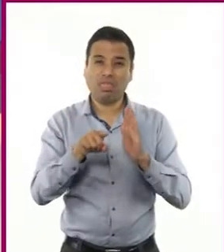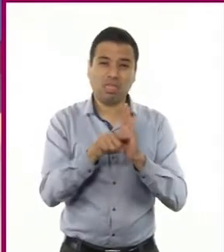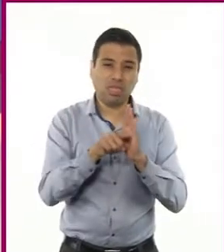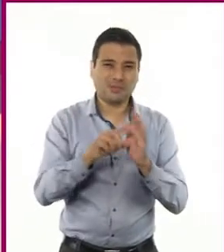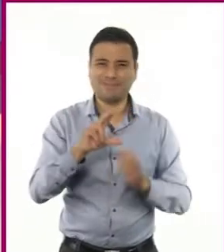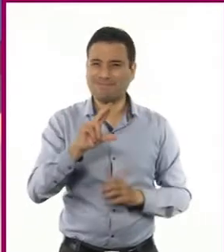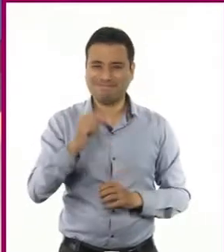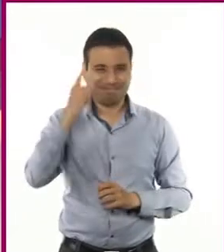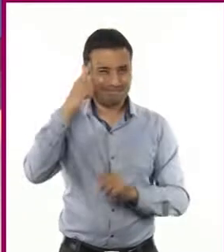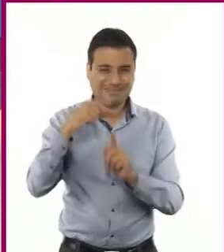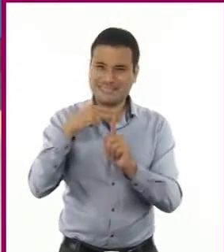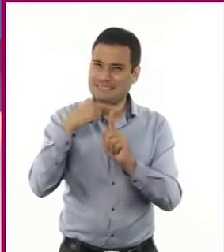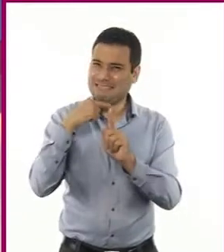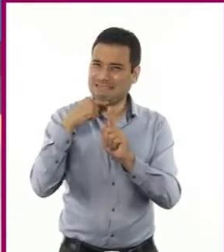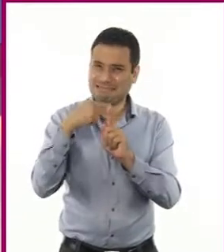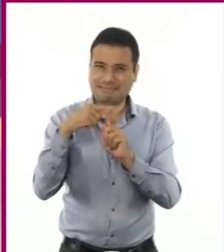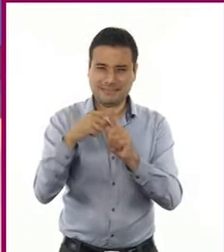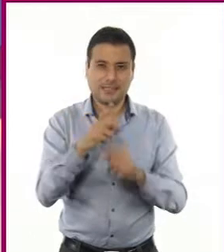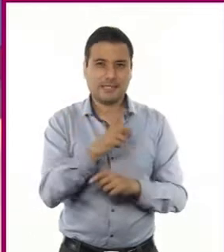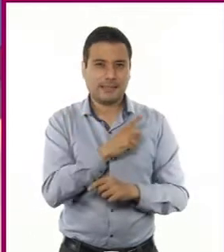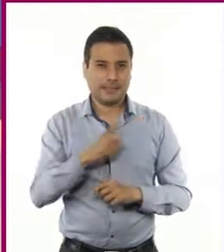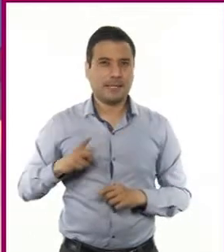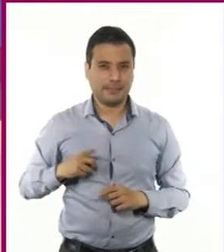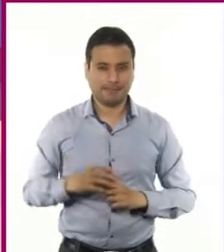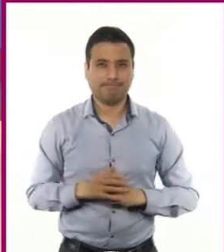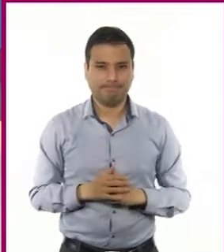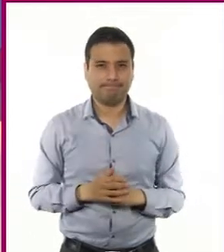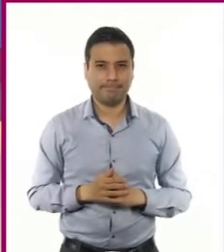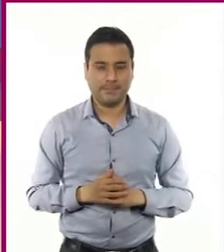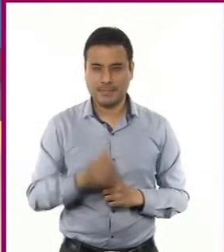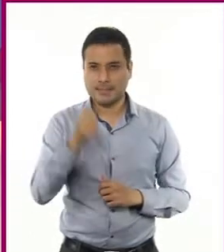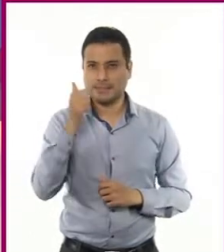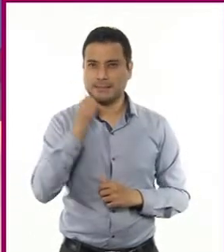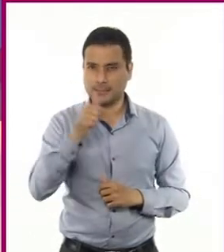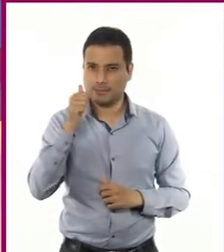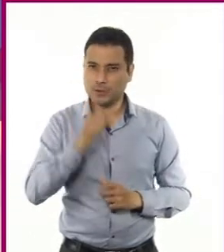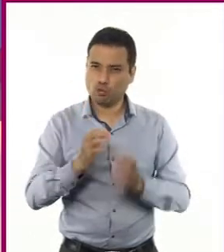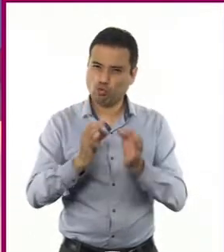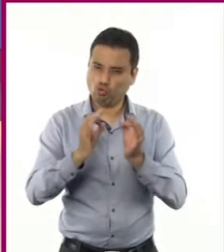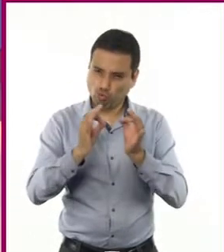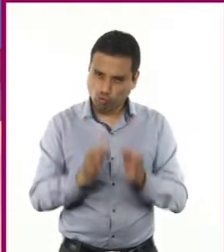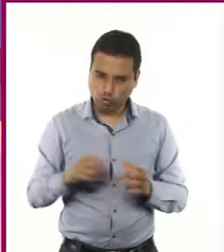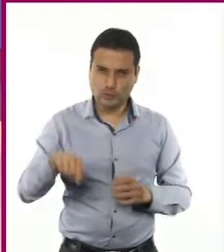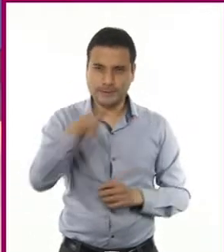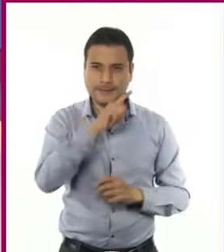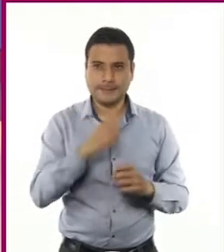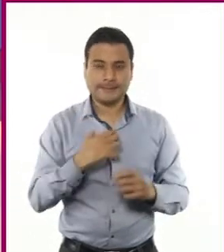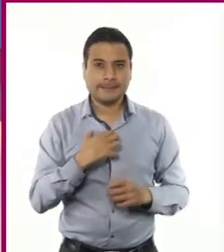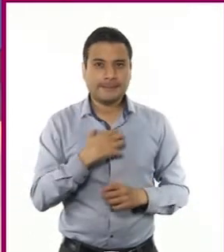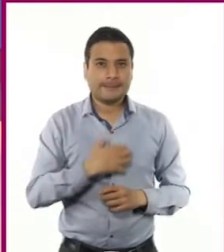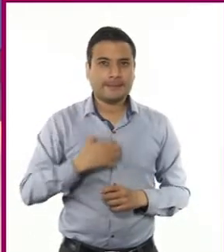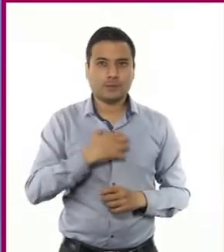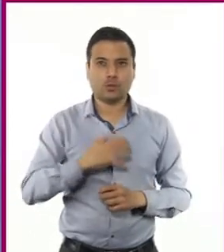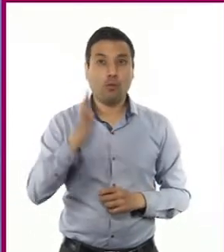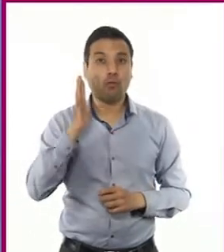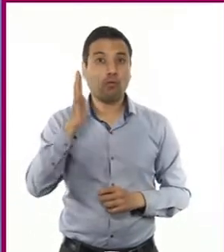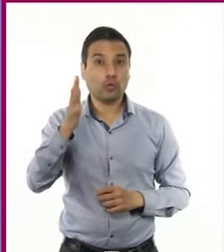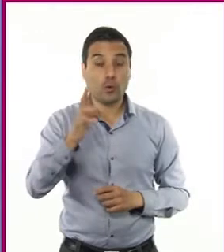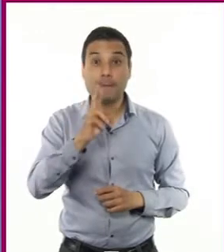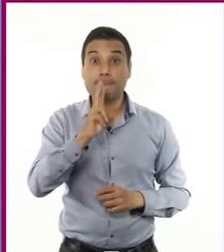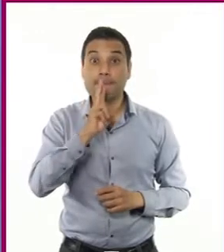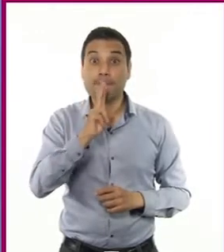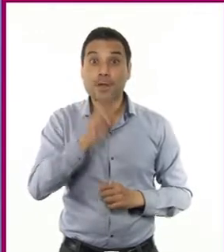Seamos optimistas sin dejar de tener los pies sobre la tierra. Con realismo y alegría construyamos el porvenir. Día a día convirtamos